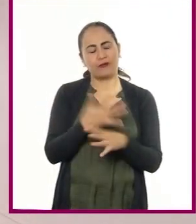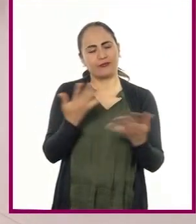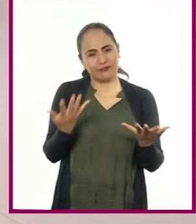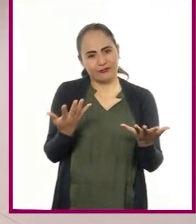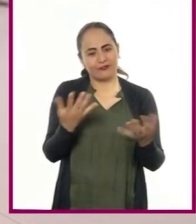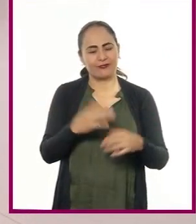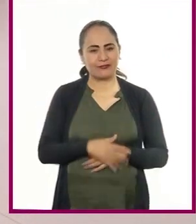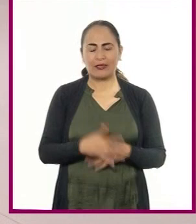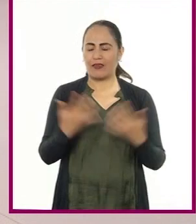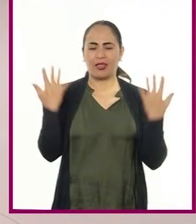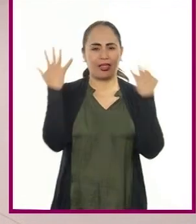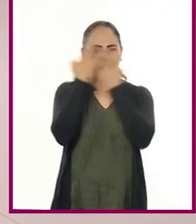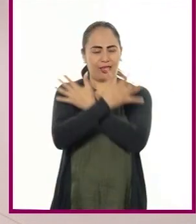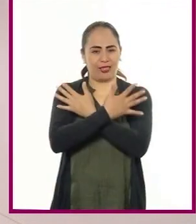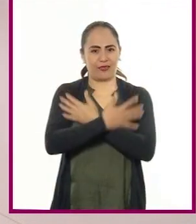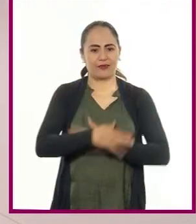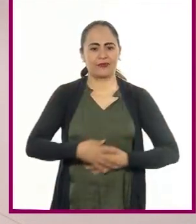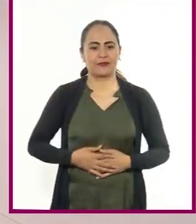Bien, bien, bien. Nos confundimos.